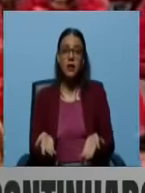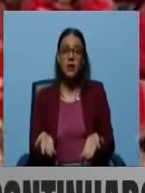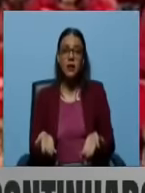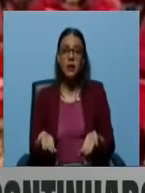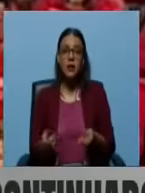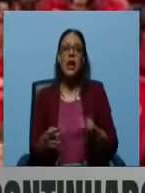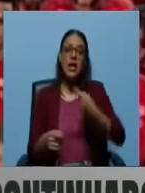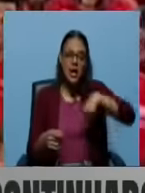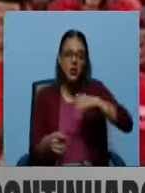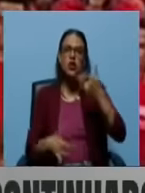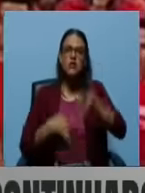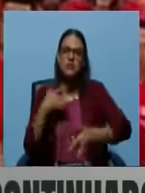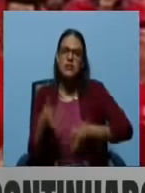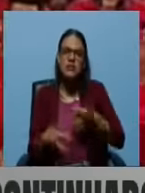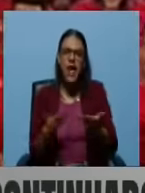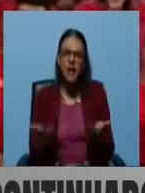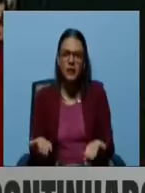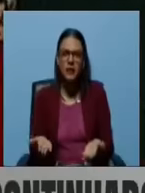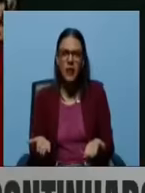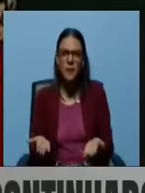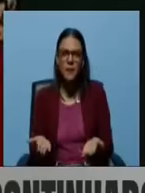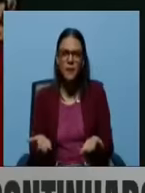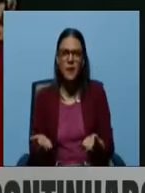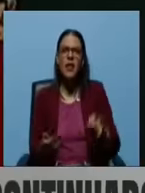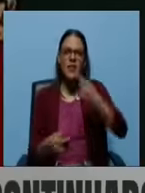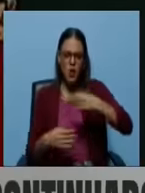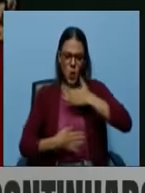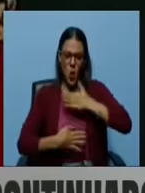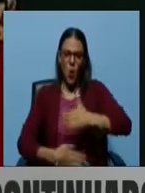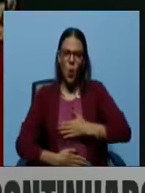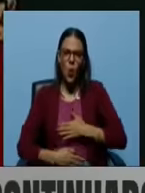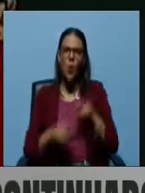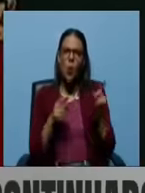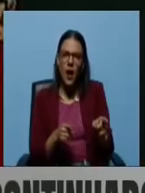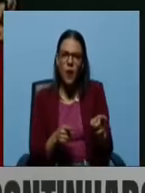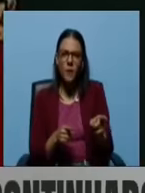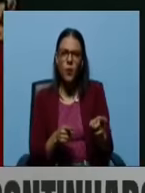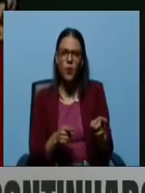un sentimiento de cuerpo,